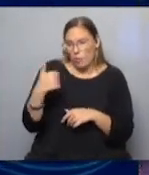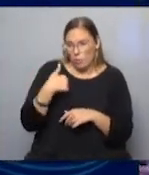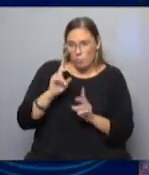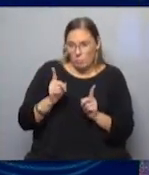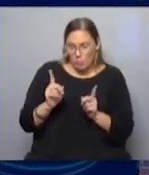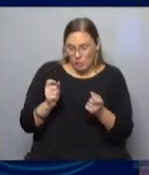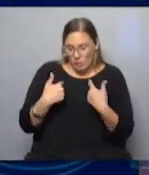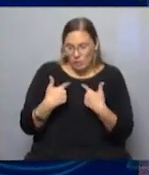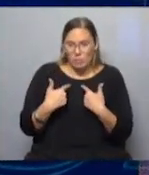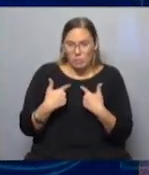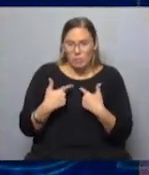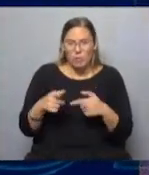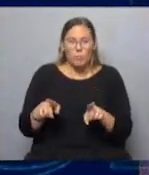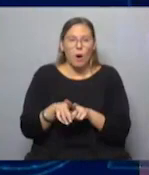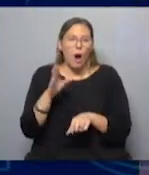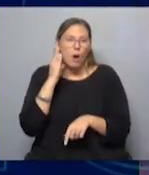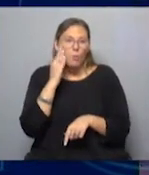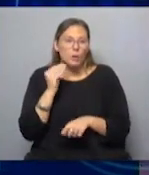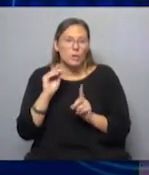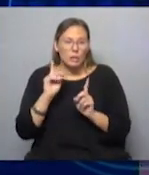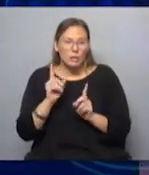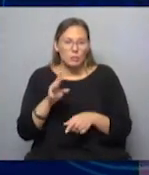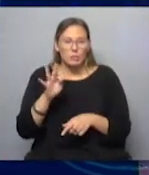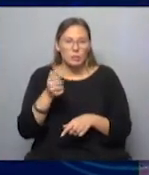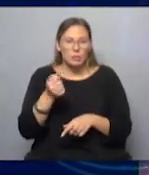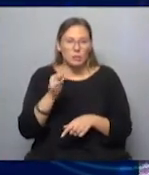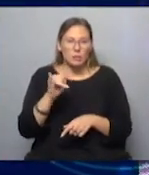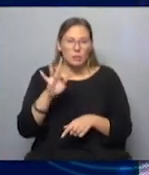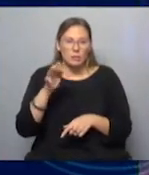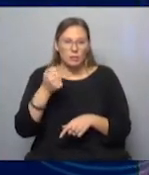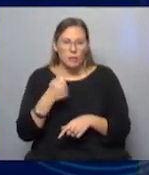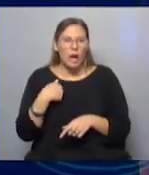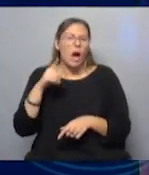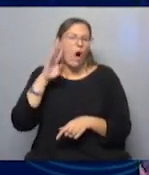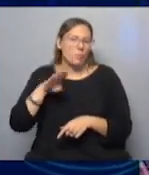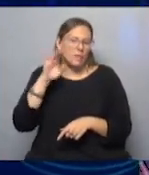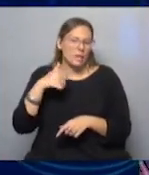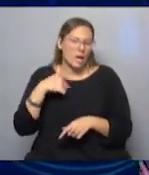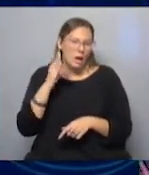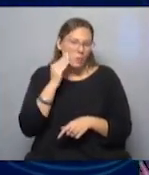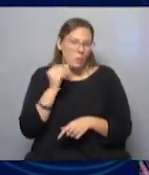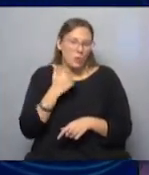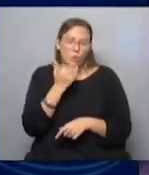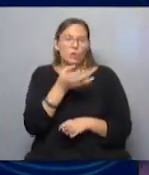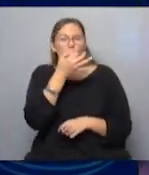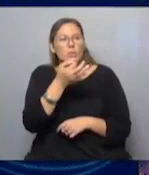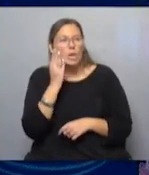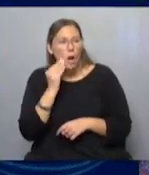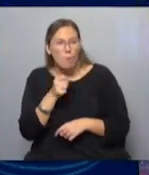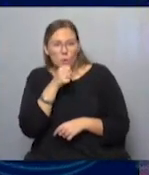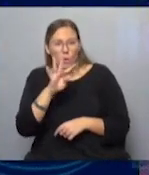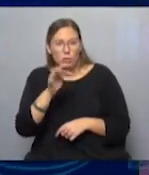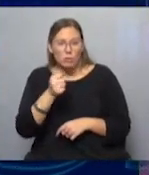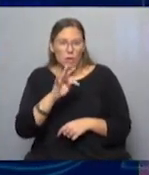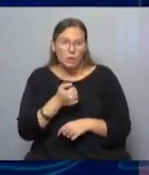misma como la abuela que también me puse estatista en homenaje a mi tata no sé si ustedes como le dicen a los abuelos estatales dicen